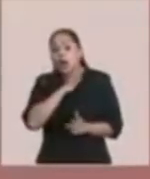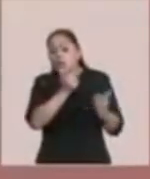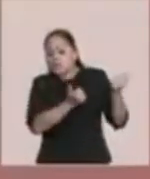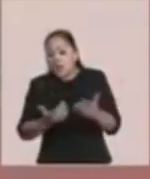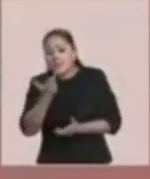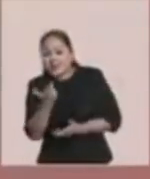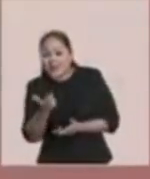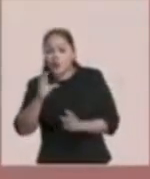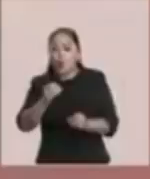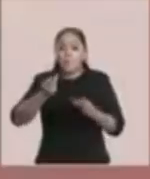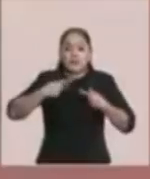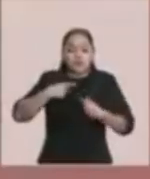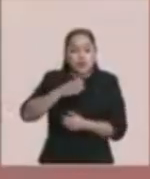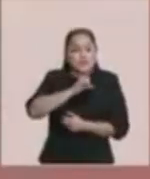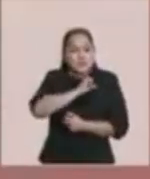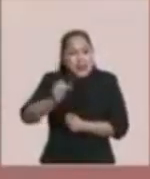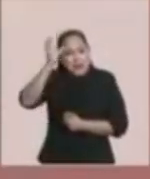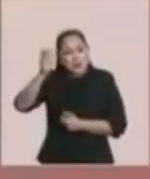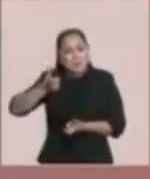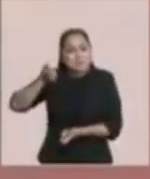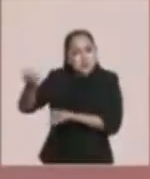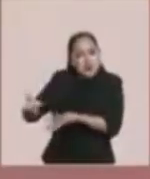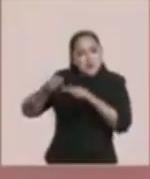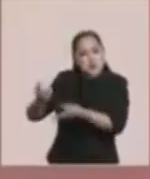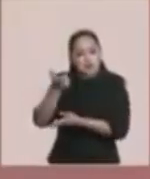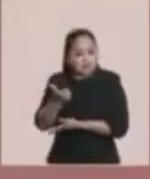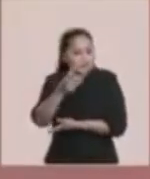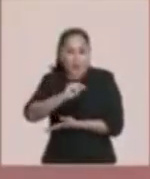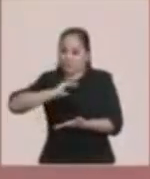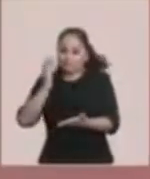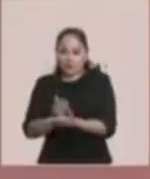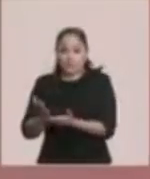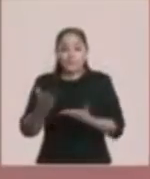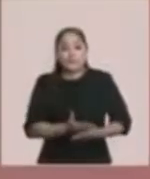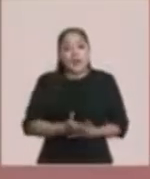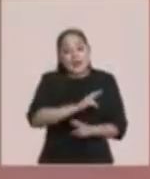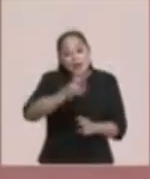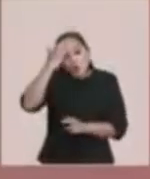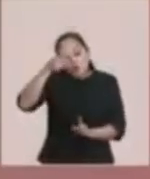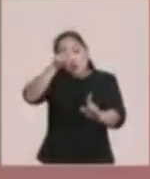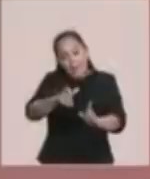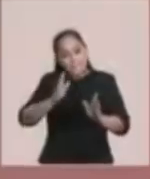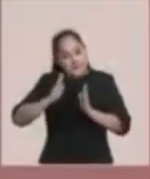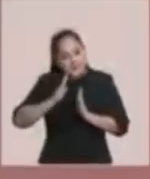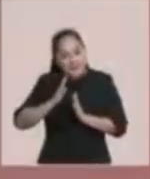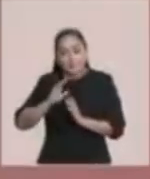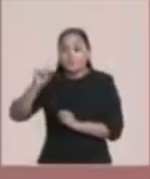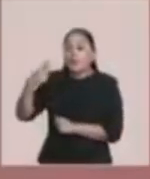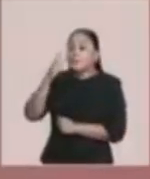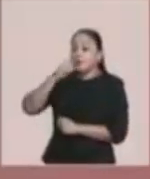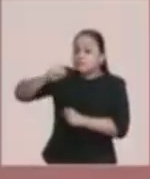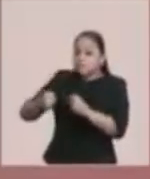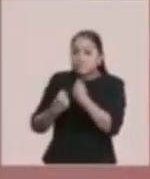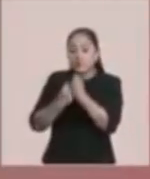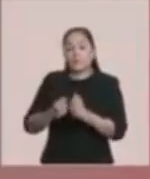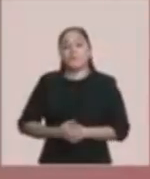ni dinero a los delincuentes, fortalecer a la policía y reconocer a las Fuerzas Armadas. La otra alternativa es alguien que hoy